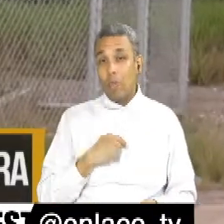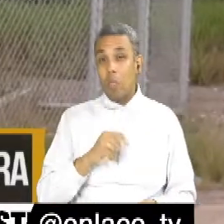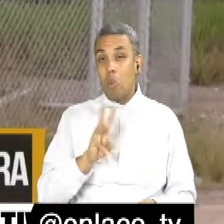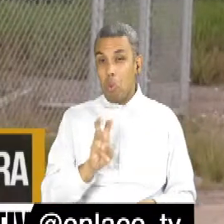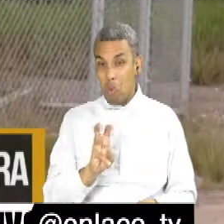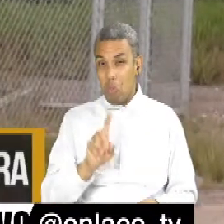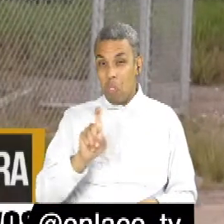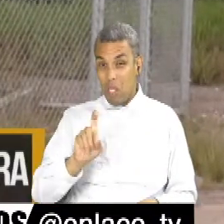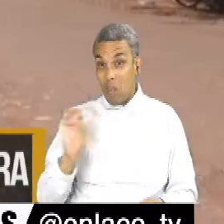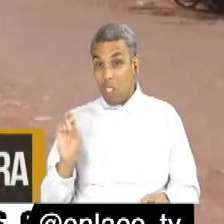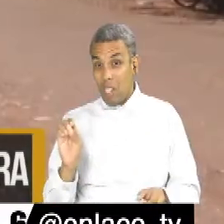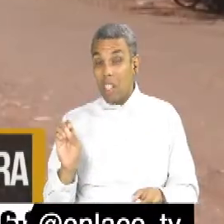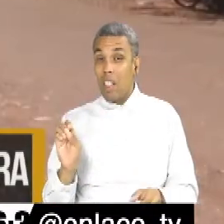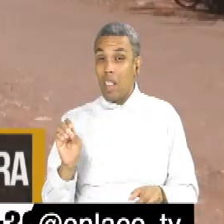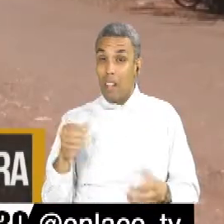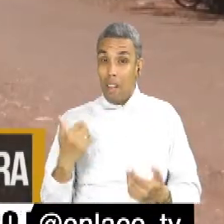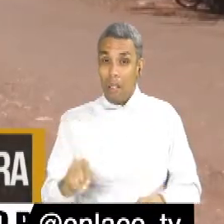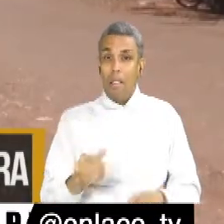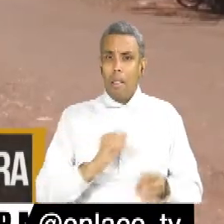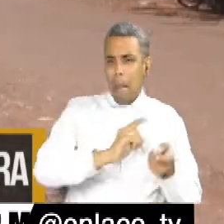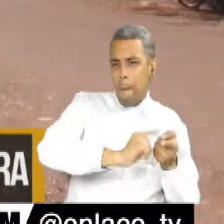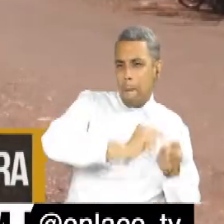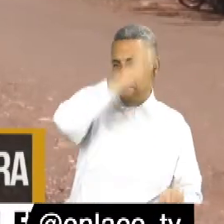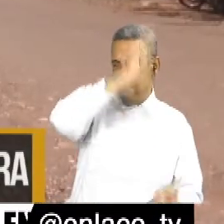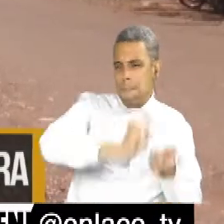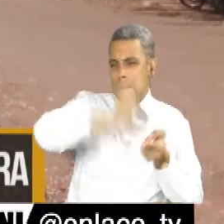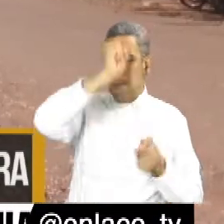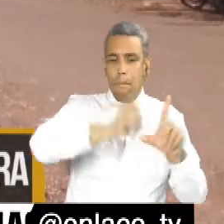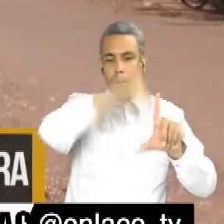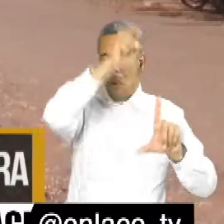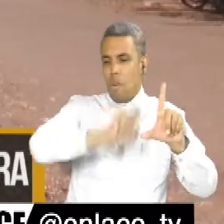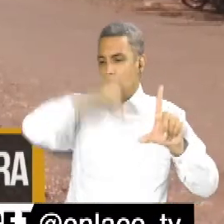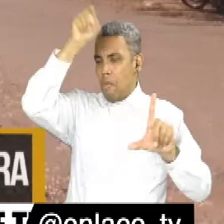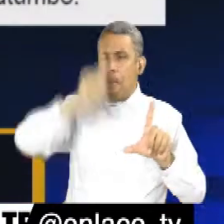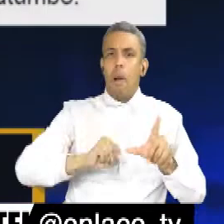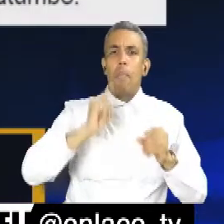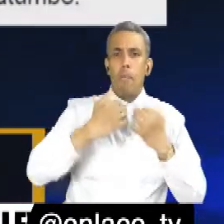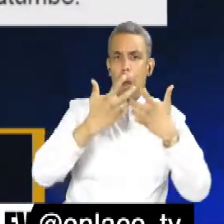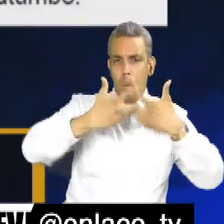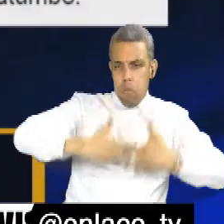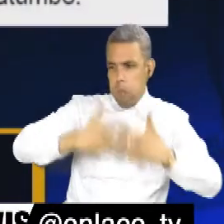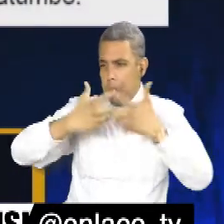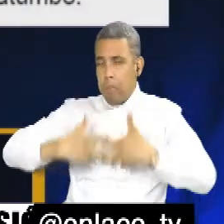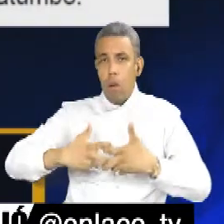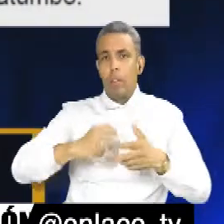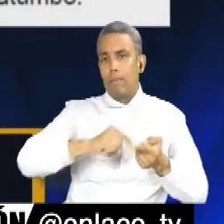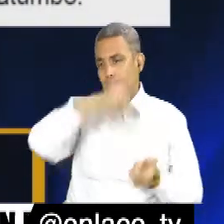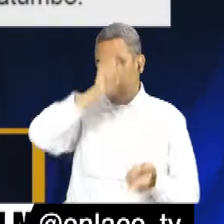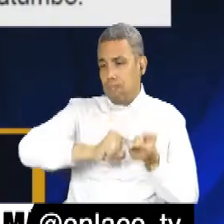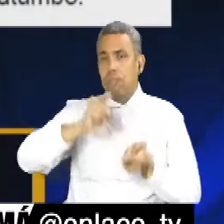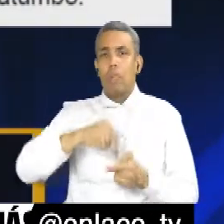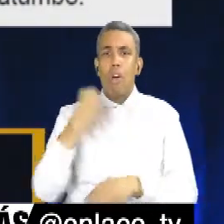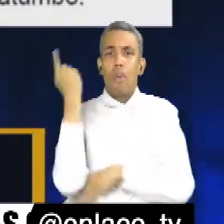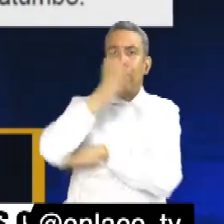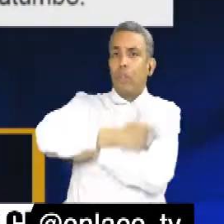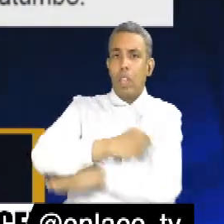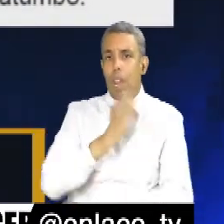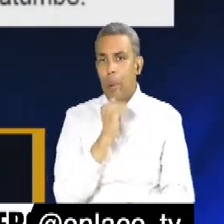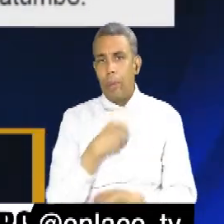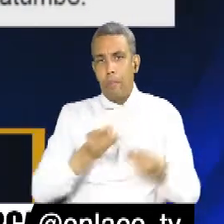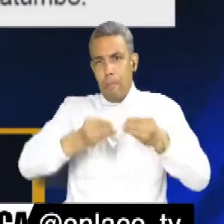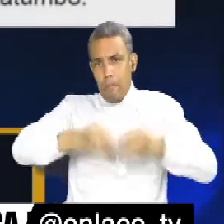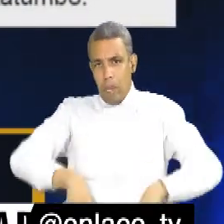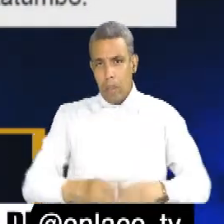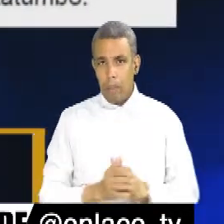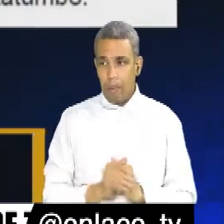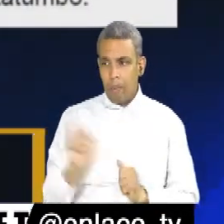la compañía, de acuerdo al escrito, el contrato de mantenimiento por el que protestan las comunidades está a cargo de la empresa MASA y proyecta vincular